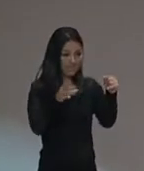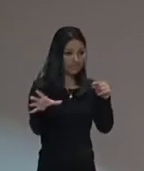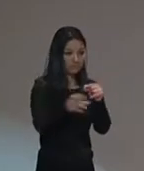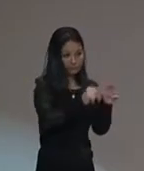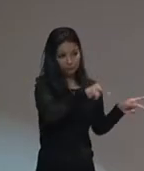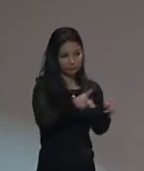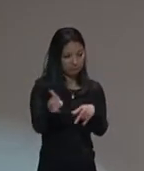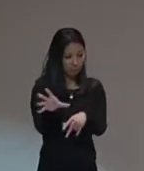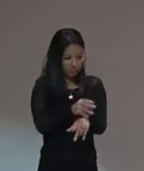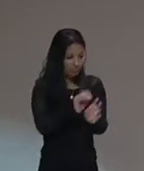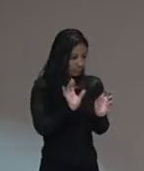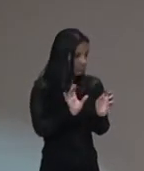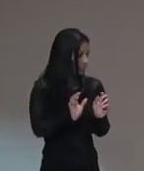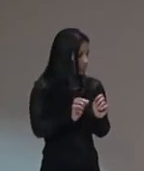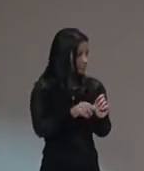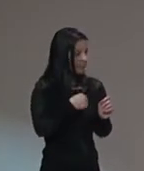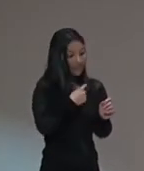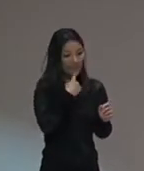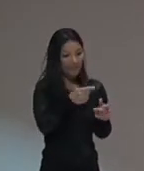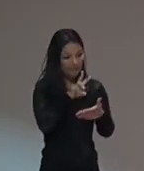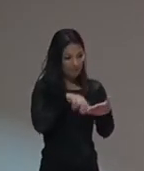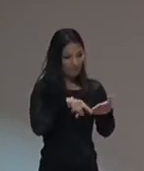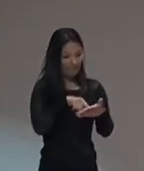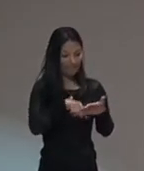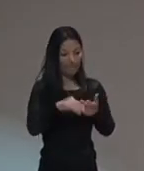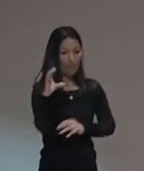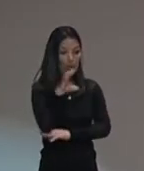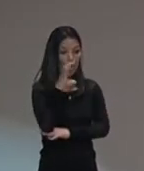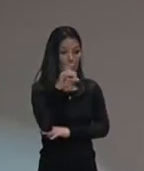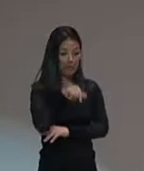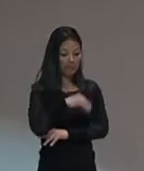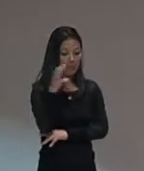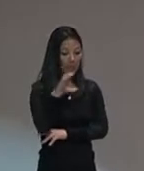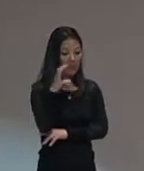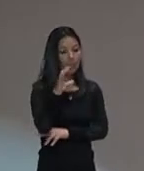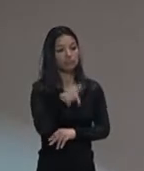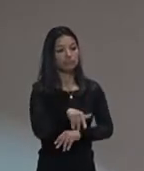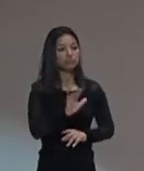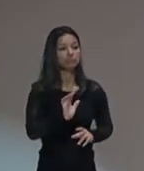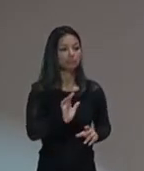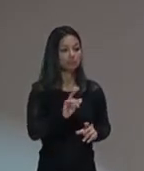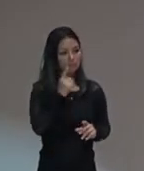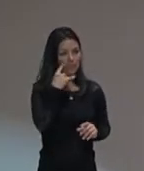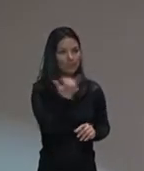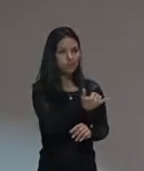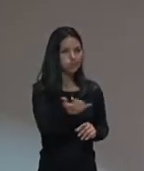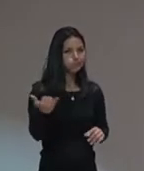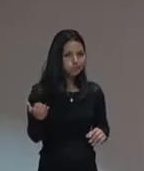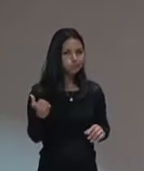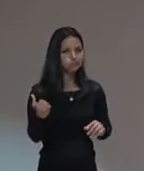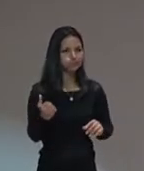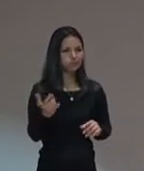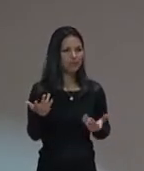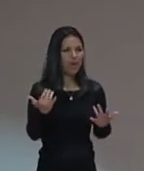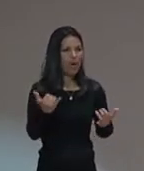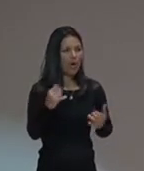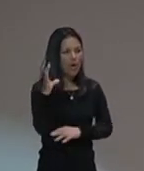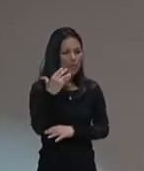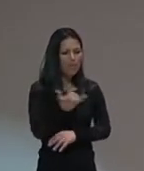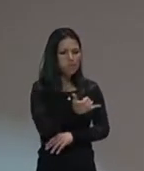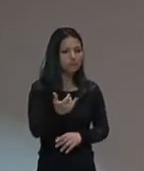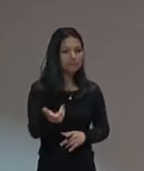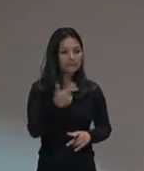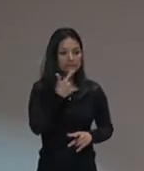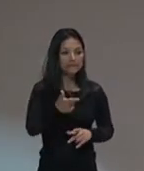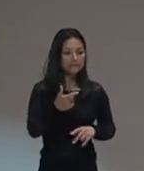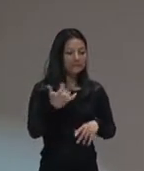público, entre otras cosas. Dice lo siguiente: en Colombia se encuentra… Colombia se encuentra pasando por un momento